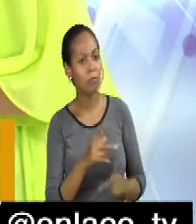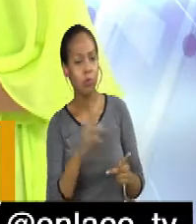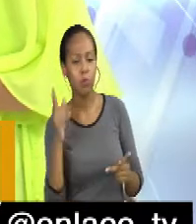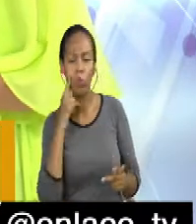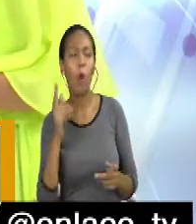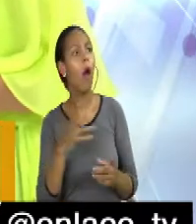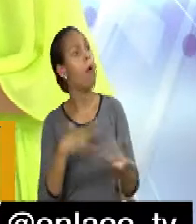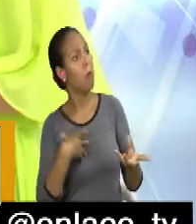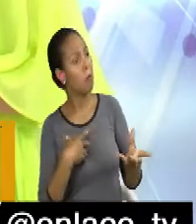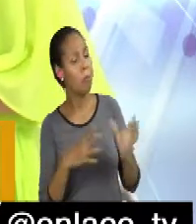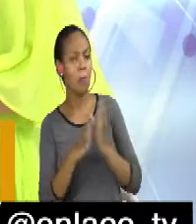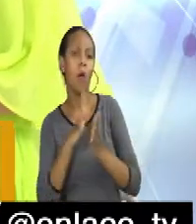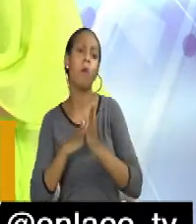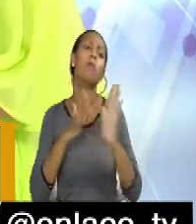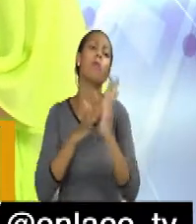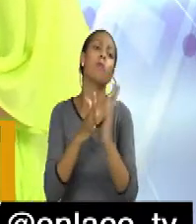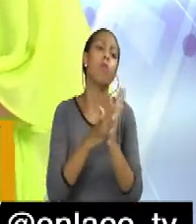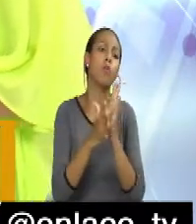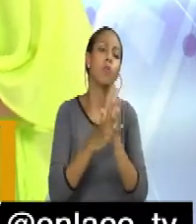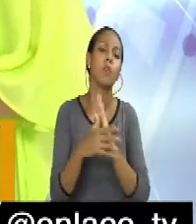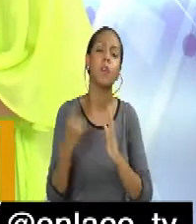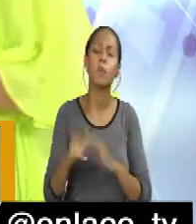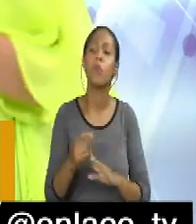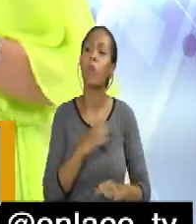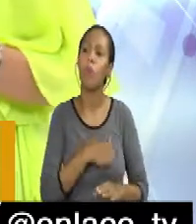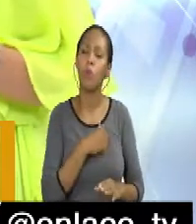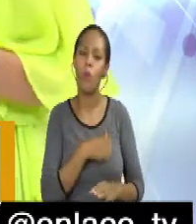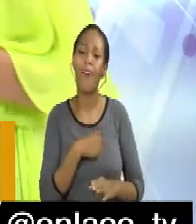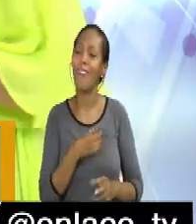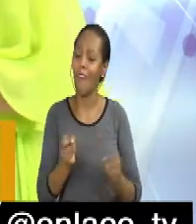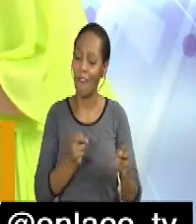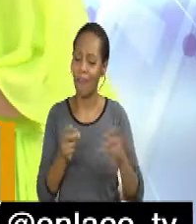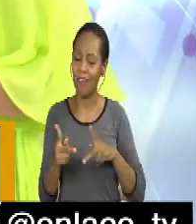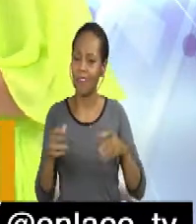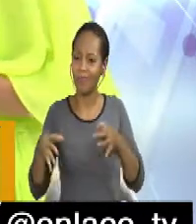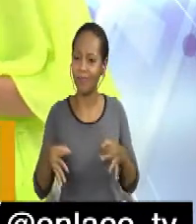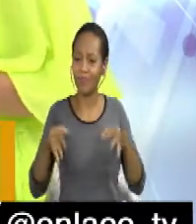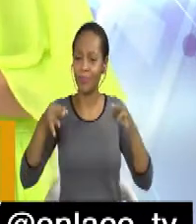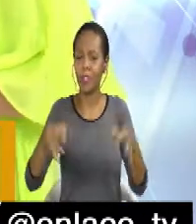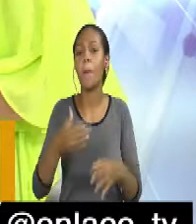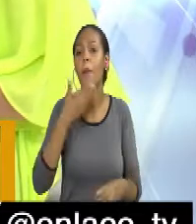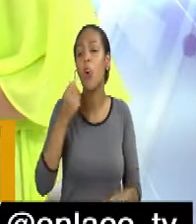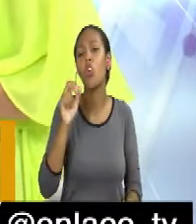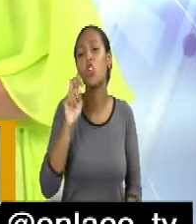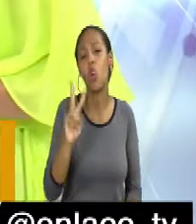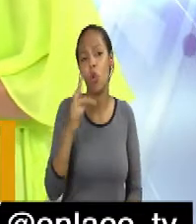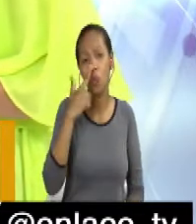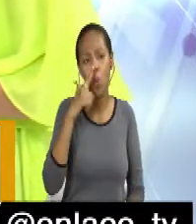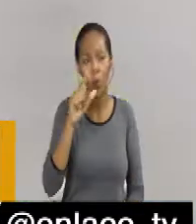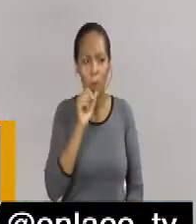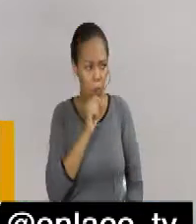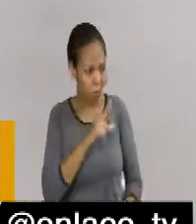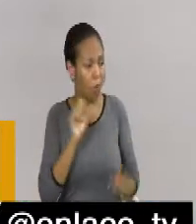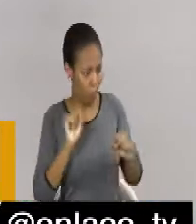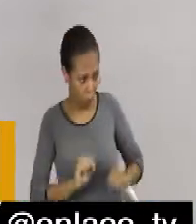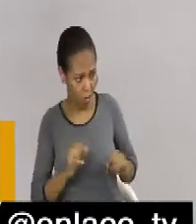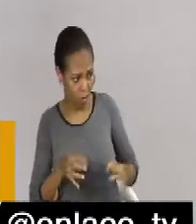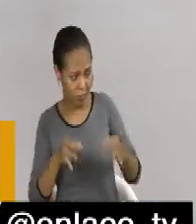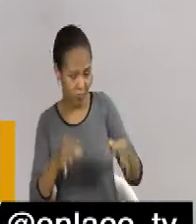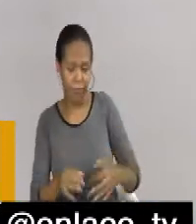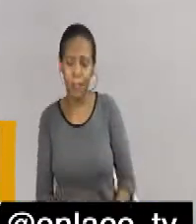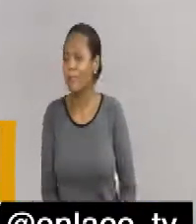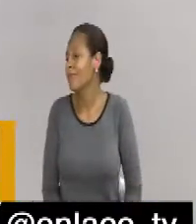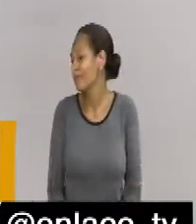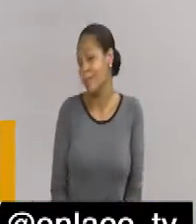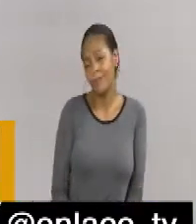conocer hace unos minutos en donde se solicita un cambio de fecha del 18 de junio para el 2 de julio? ¿Sí es posible hacer ese cambio? Bueno, la verdad nosotros hasta